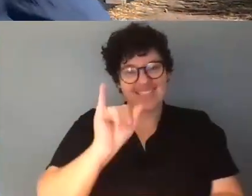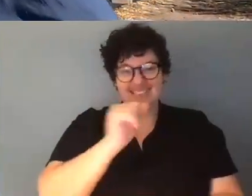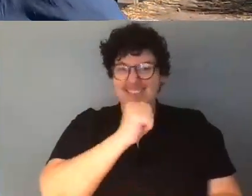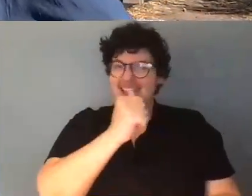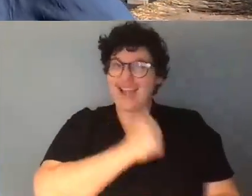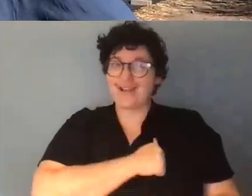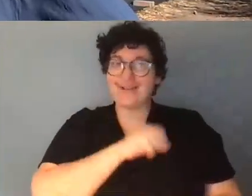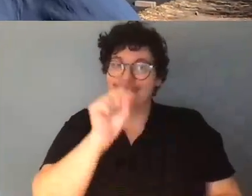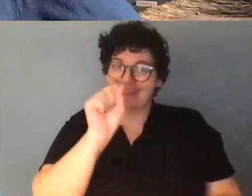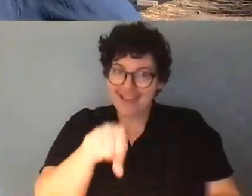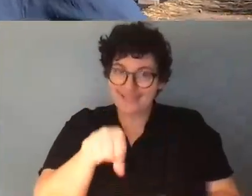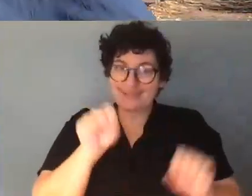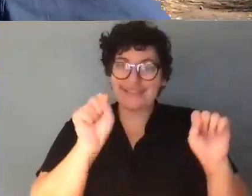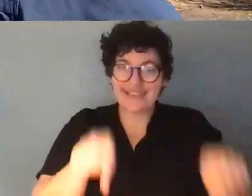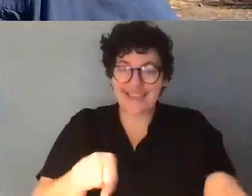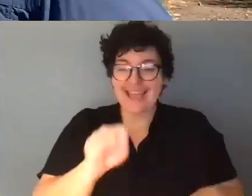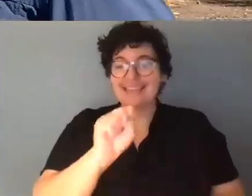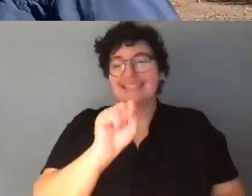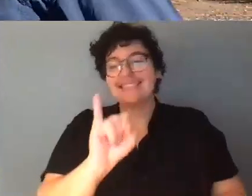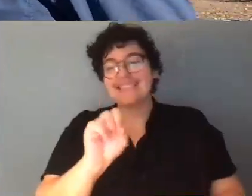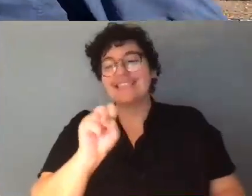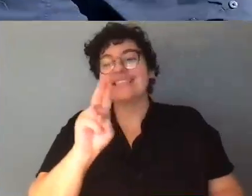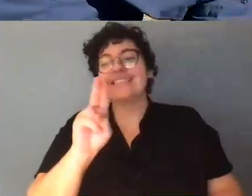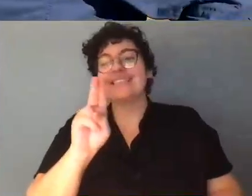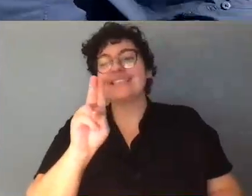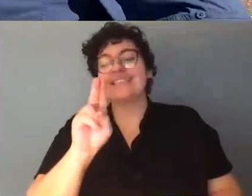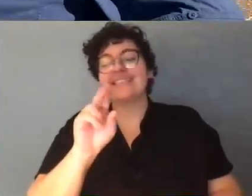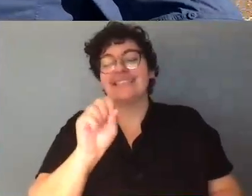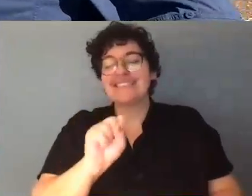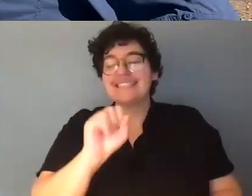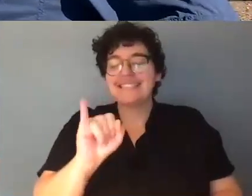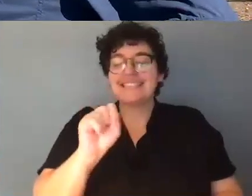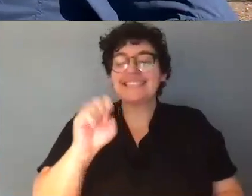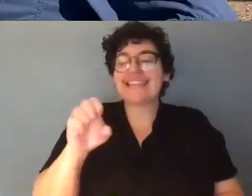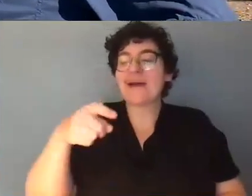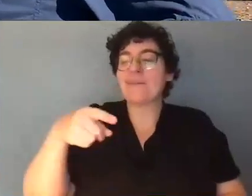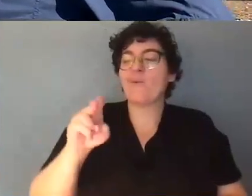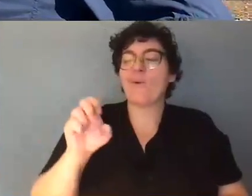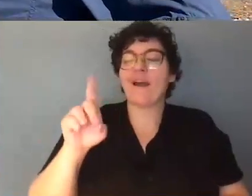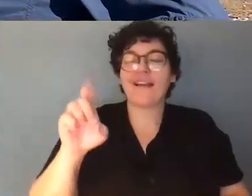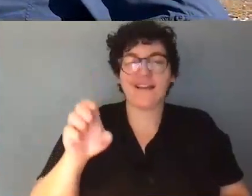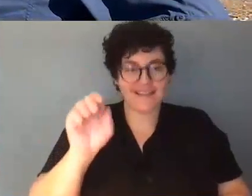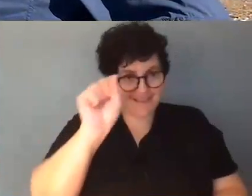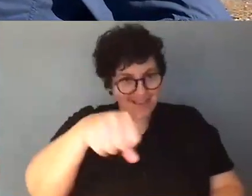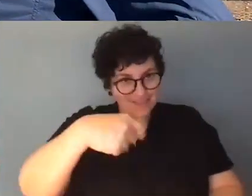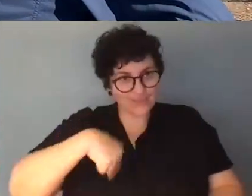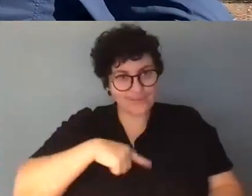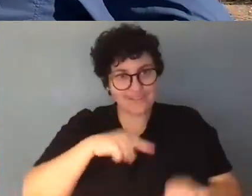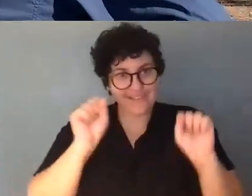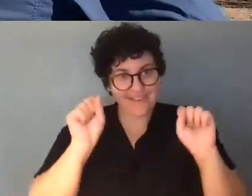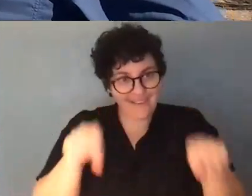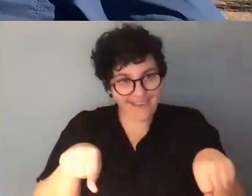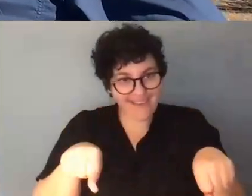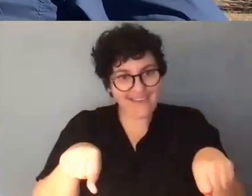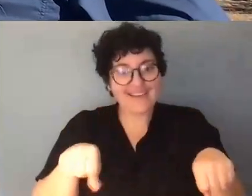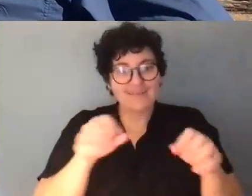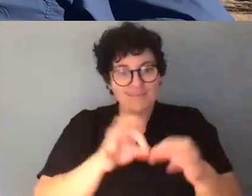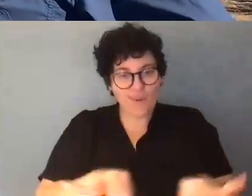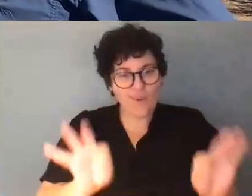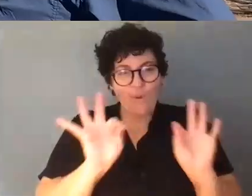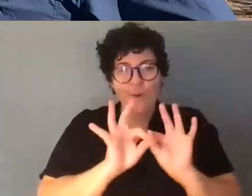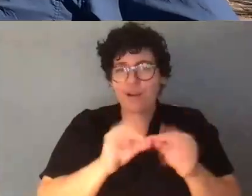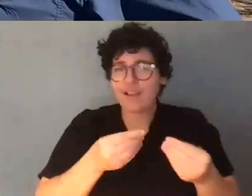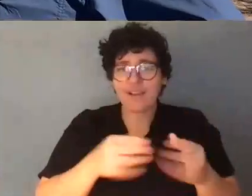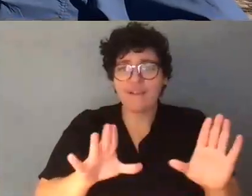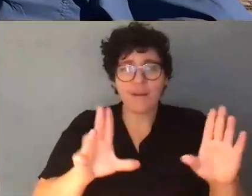buena actitud sí se puede. Sí, ¿verdad? Ya, verdad que sí, tiene buena tierra, tiene buen corazón, tiene buen producto, tiene buena mano. Sí, sí. Es cuestión de no